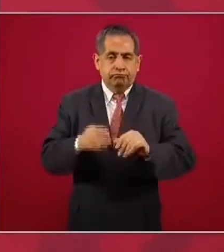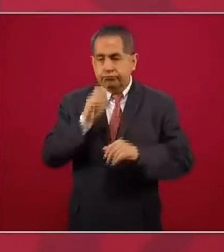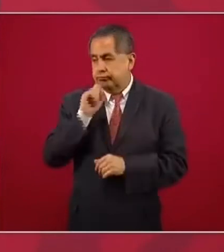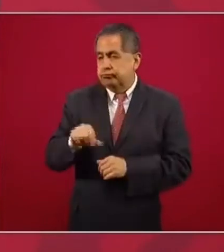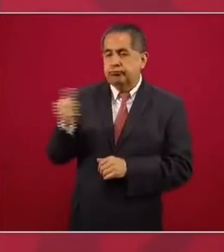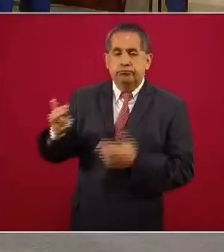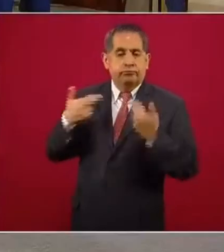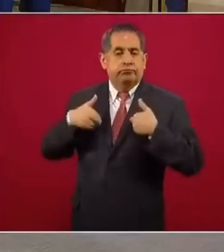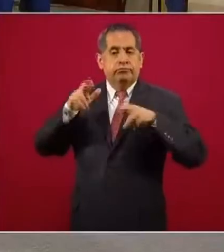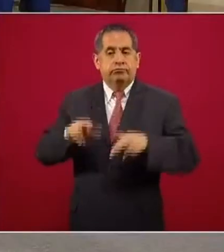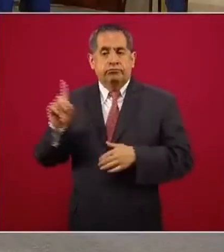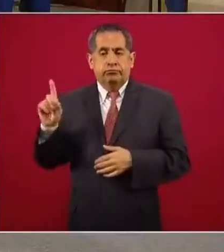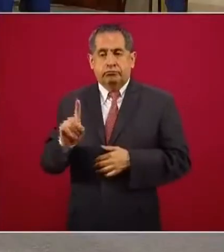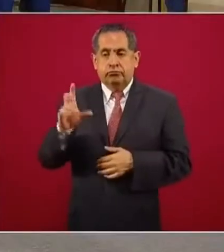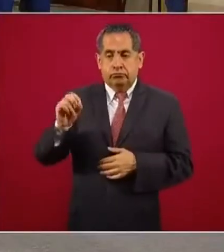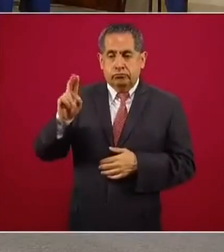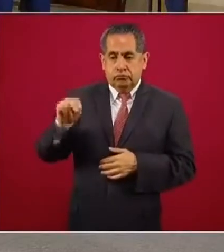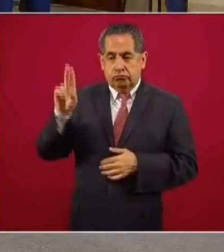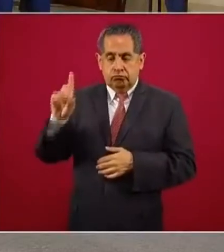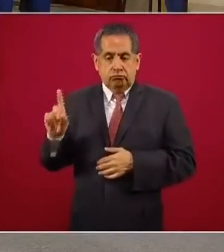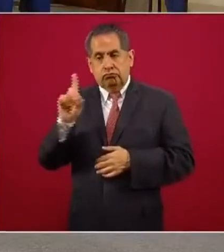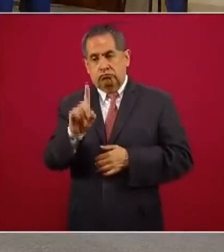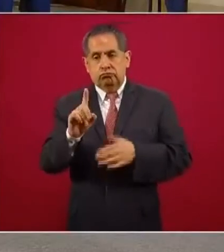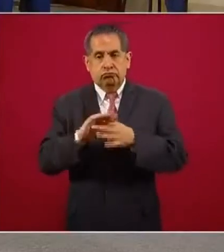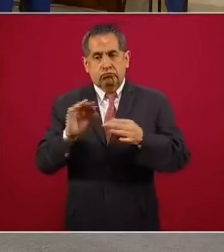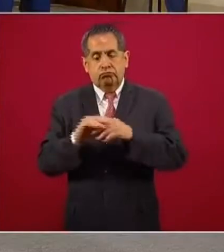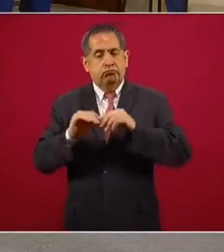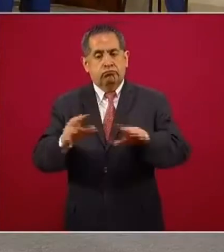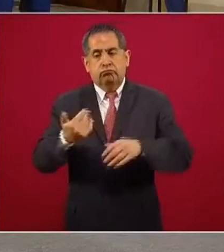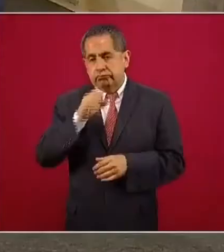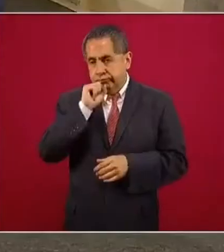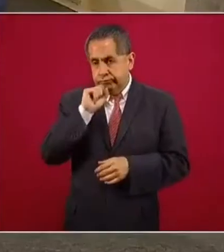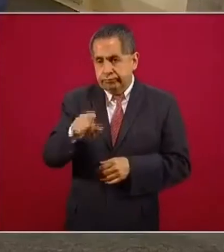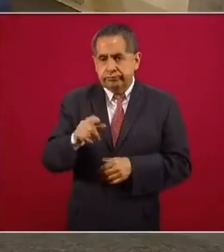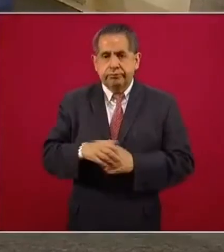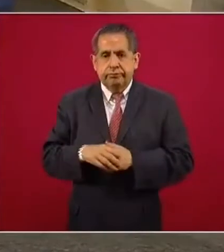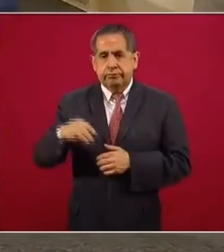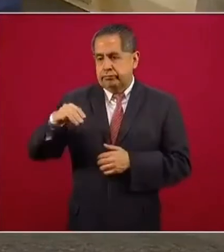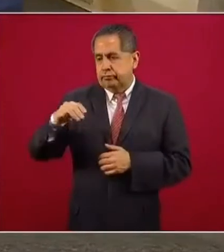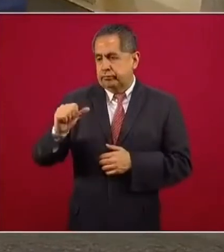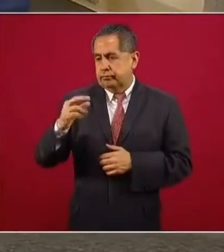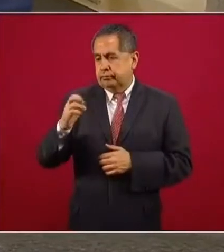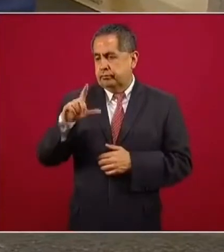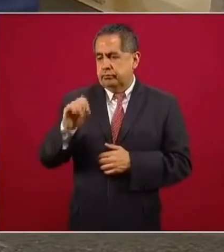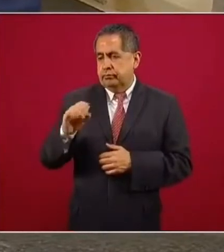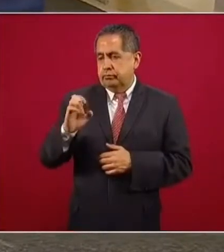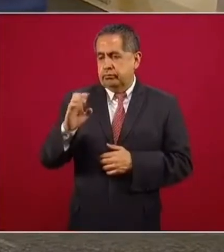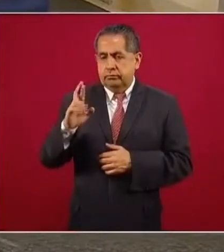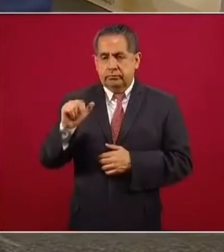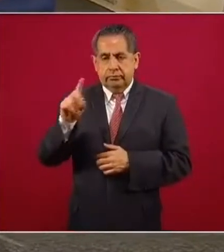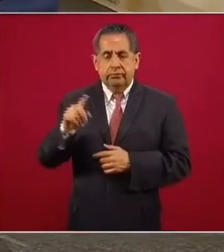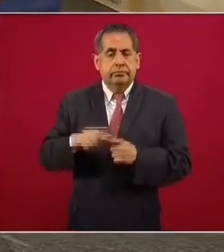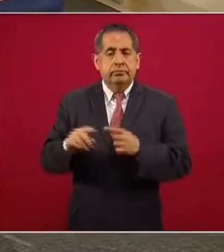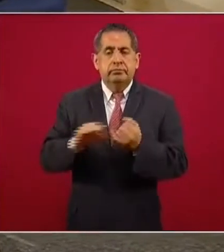los representantes de Naciones Unidas y también Marcelo Ebrard, y